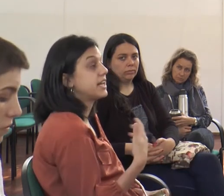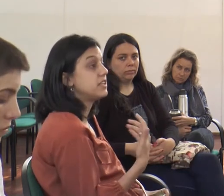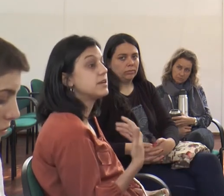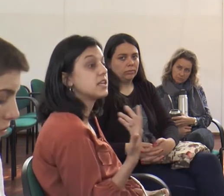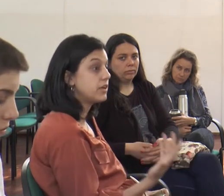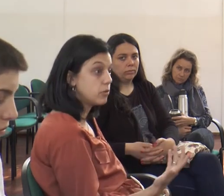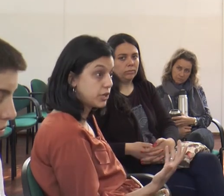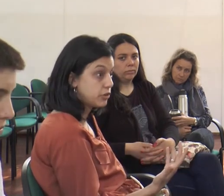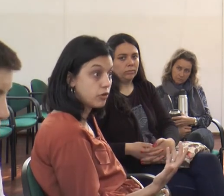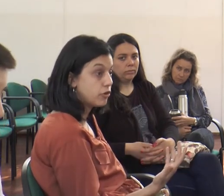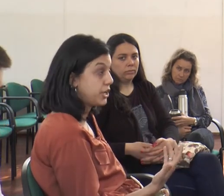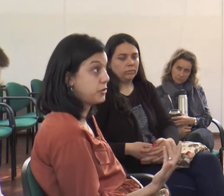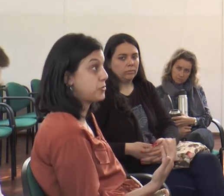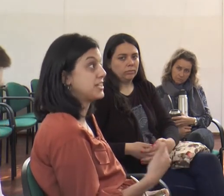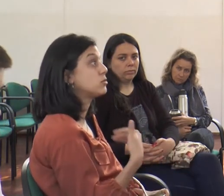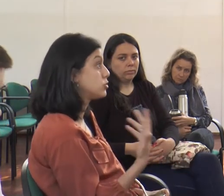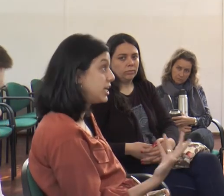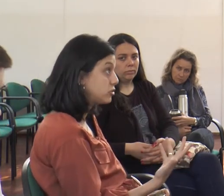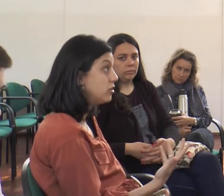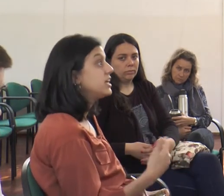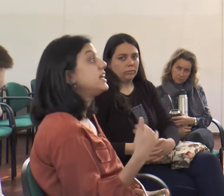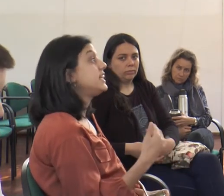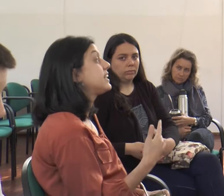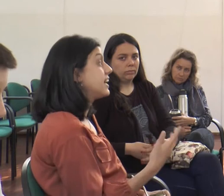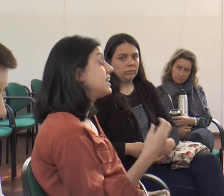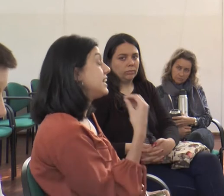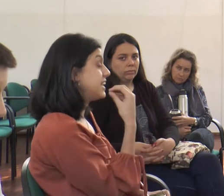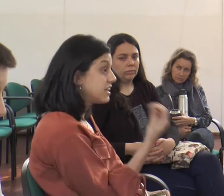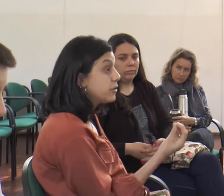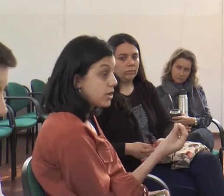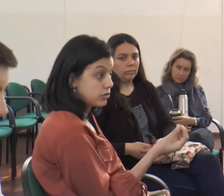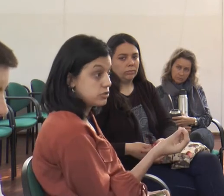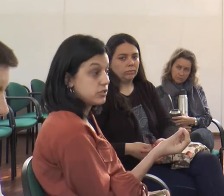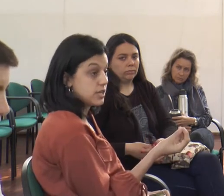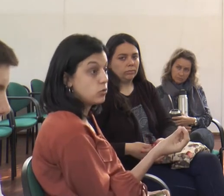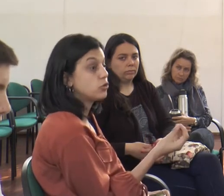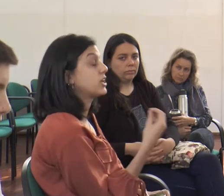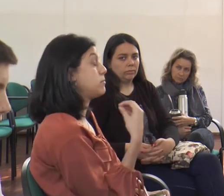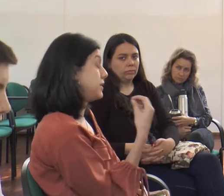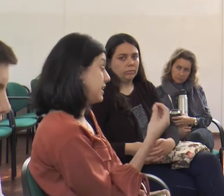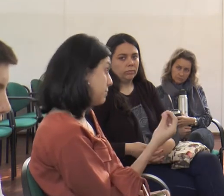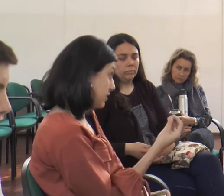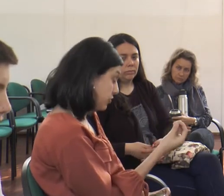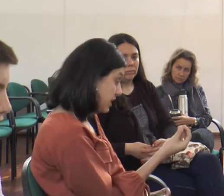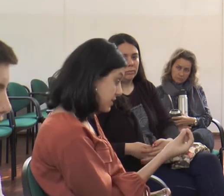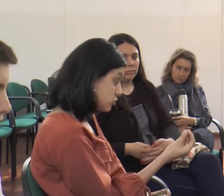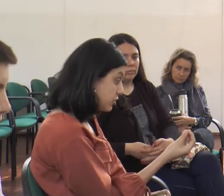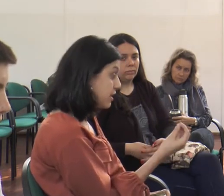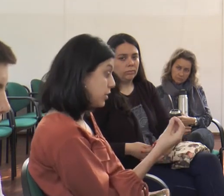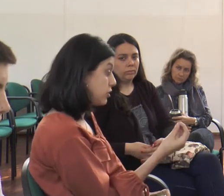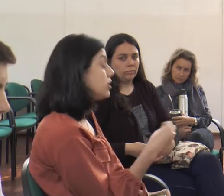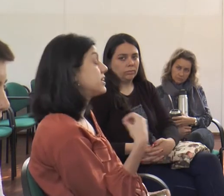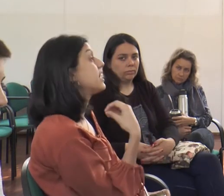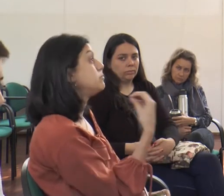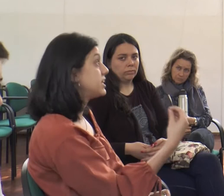ese paradigma sabemos que no es obsoleto y que tiene que haber una condición de salud donde la